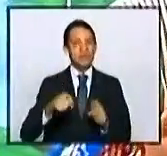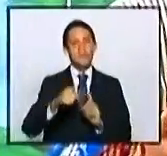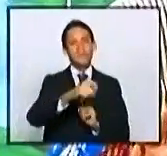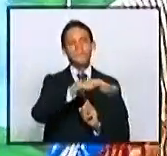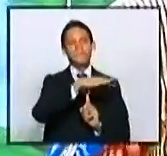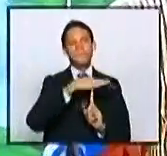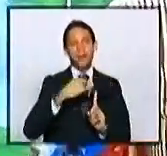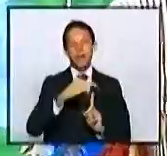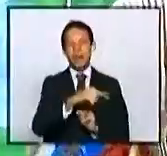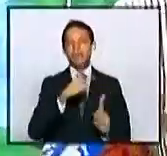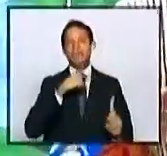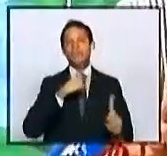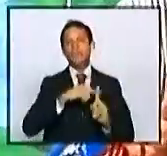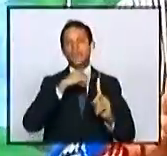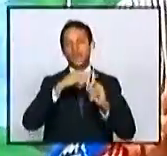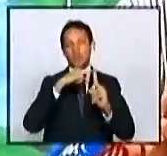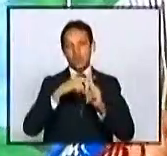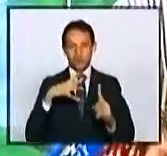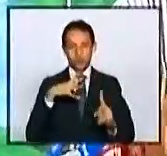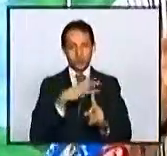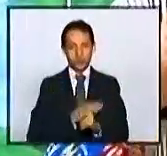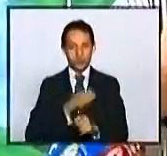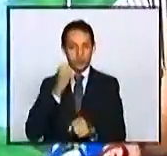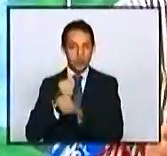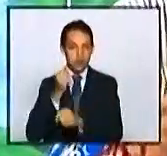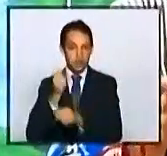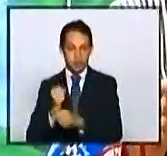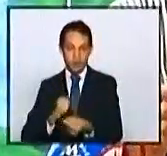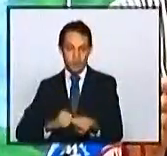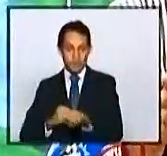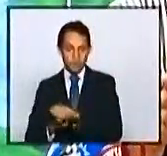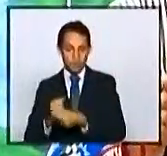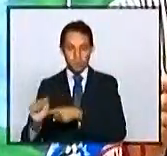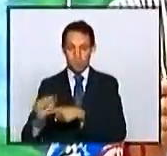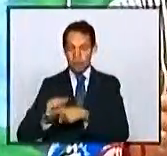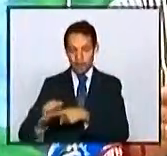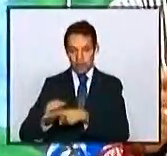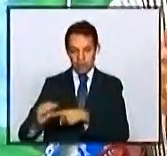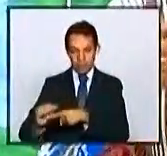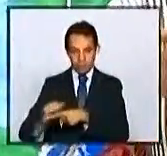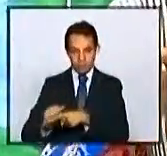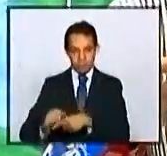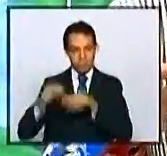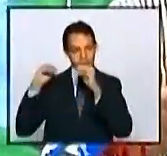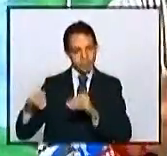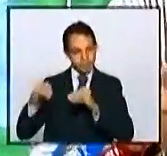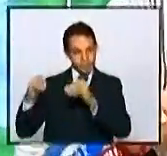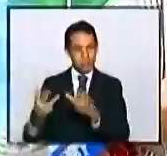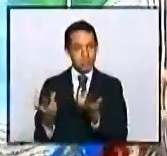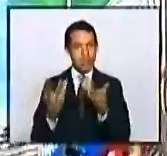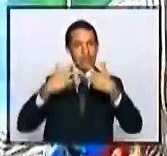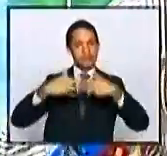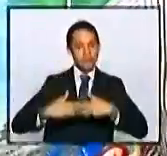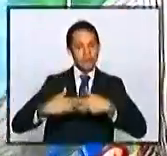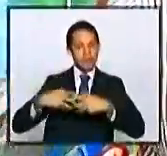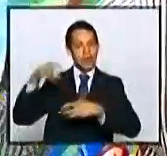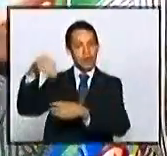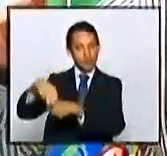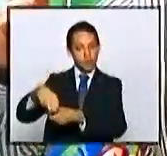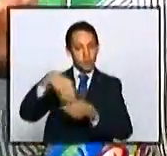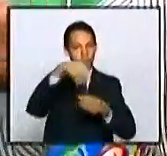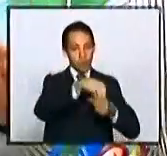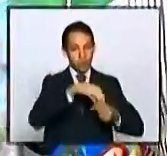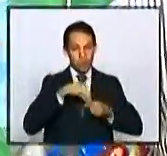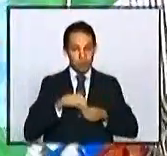parte positiva. Nosotros desde la Clínica de la Felicidad hacemos talleres empresariales donde manejamos los procesos que se viven a